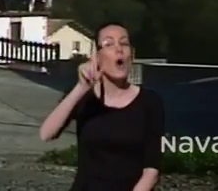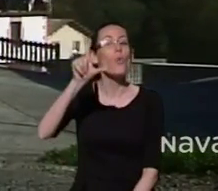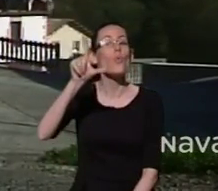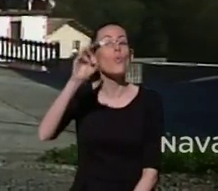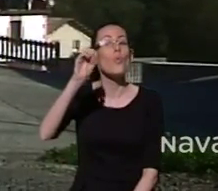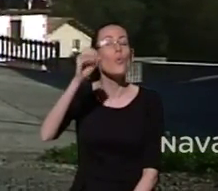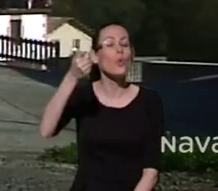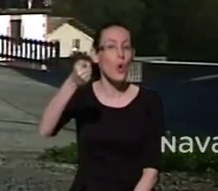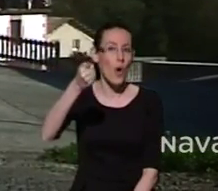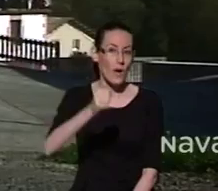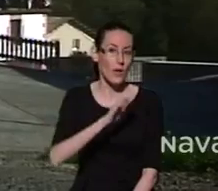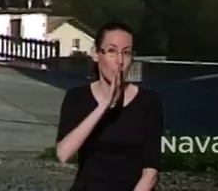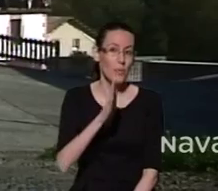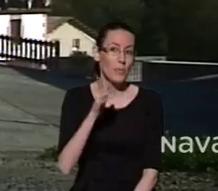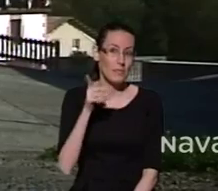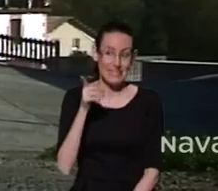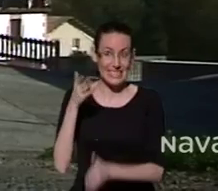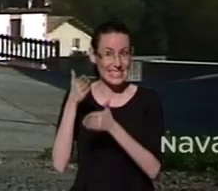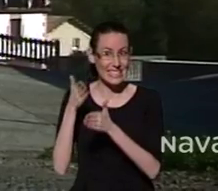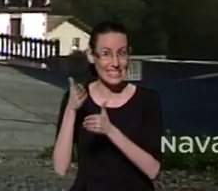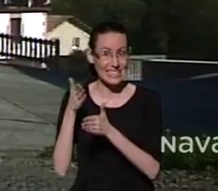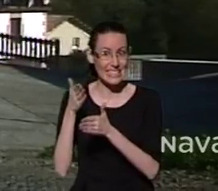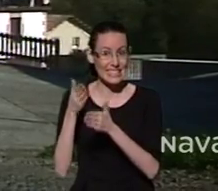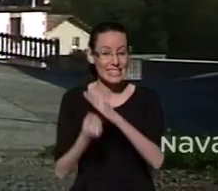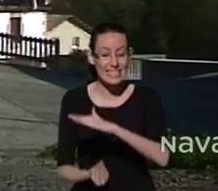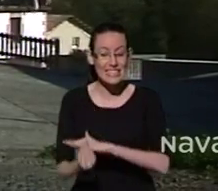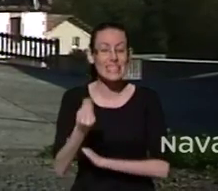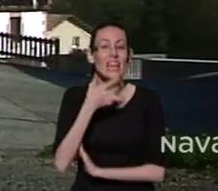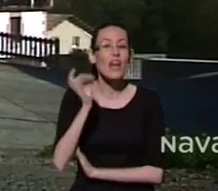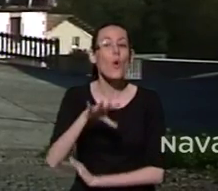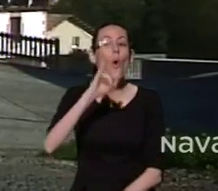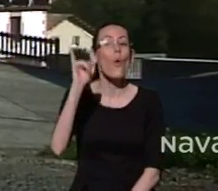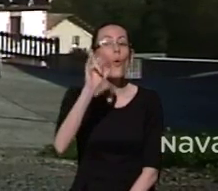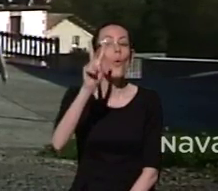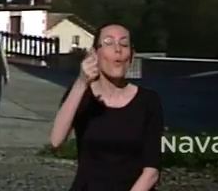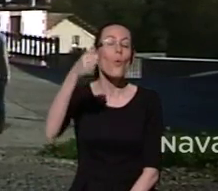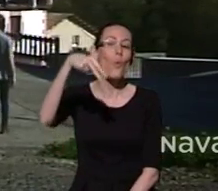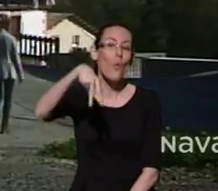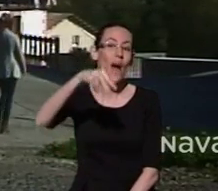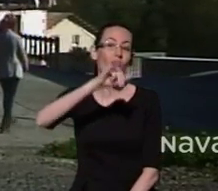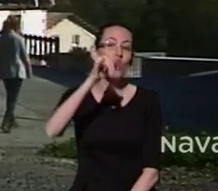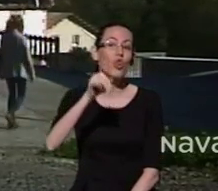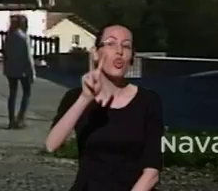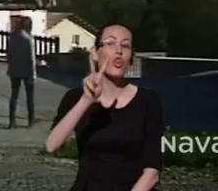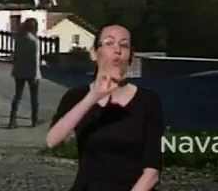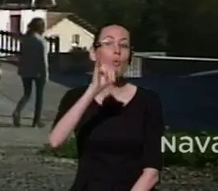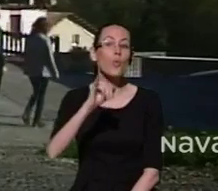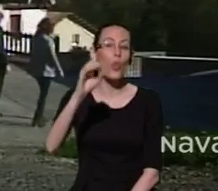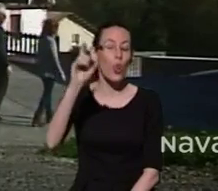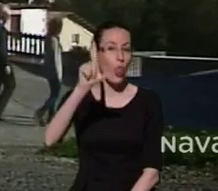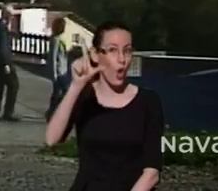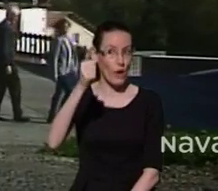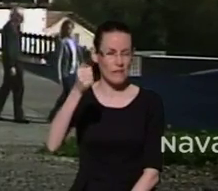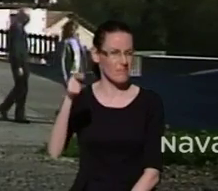XVII Juan Zozalla Lecuberría. Este personaje se fue a América, entonces allí se